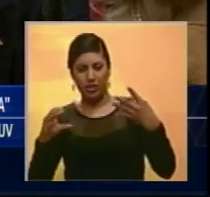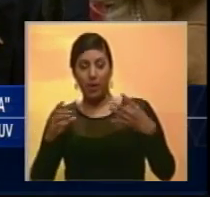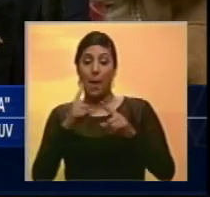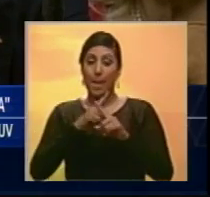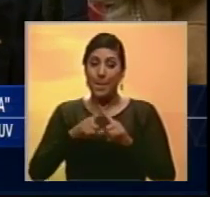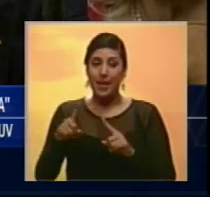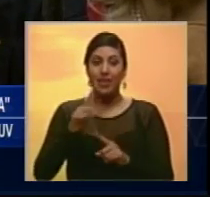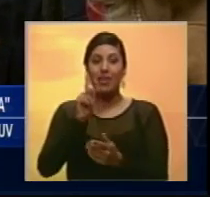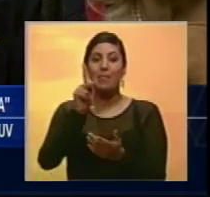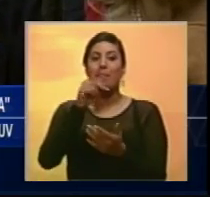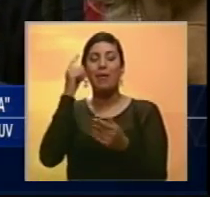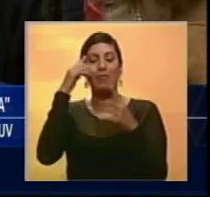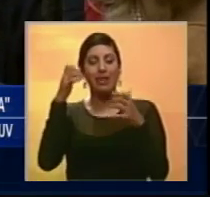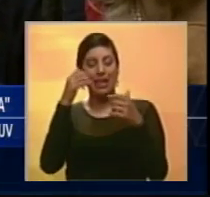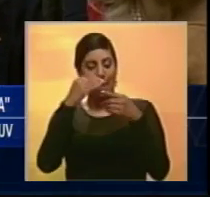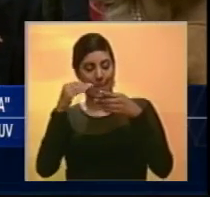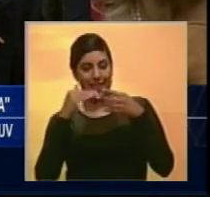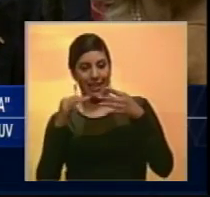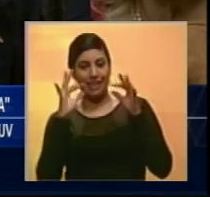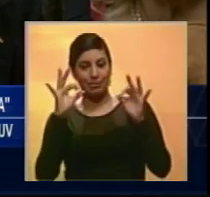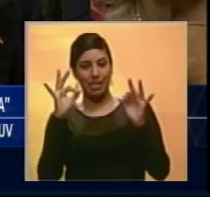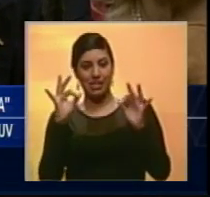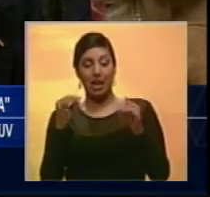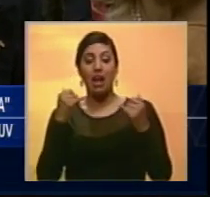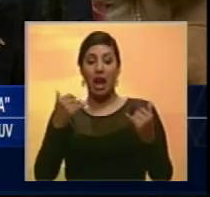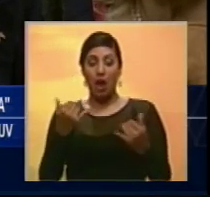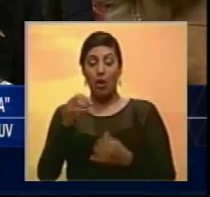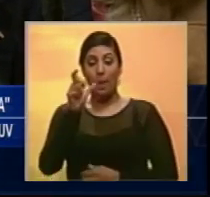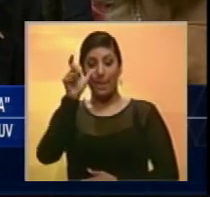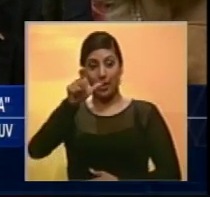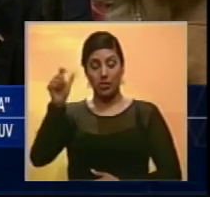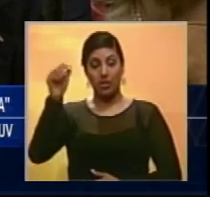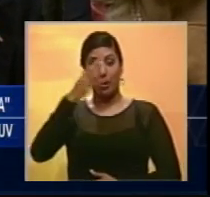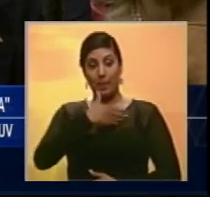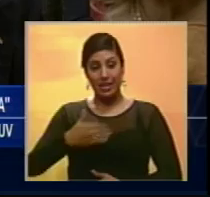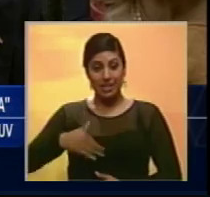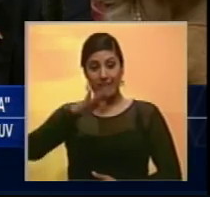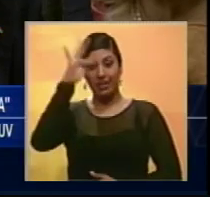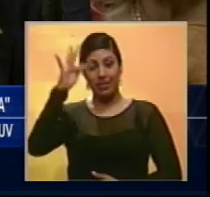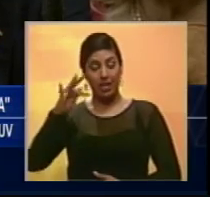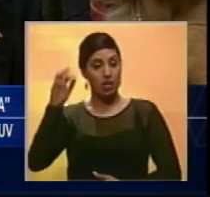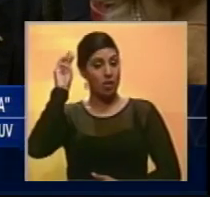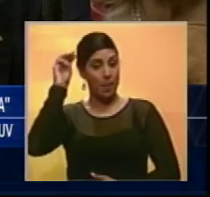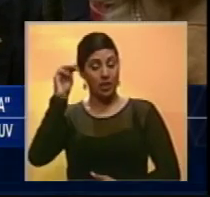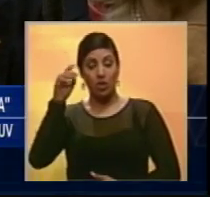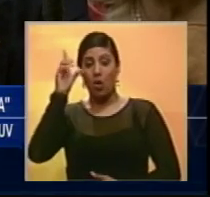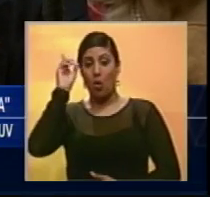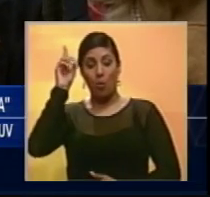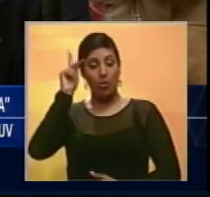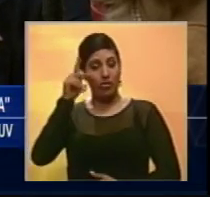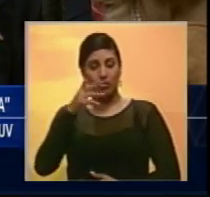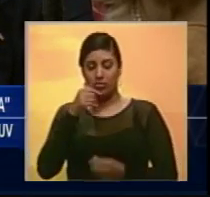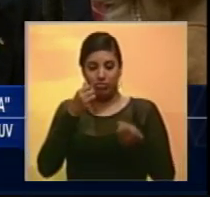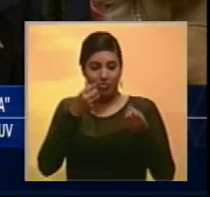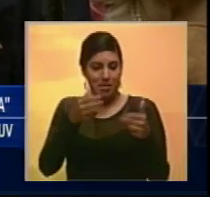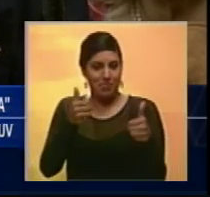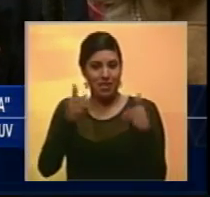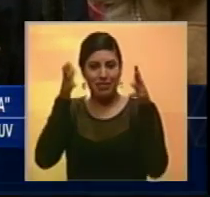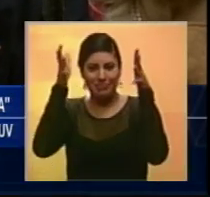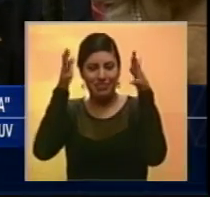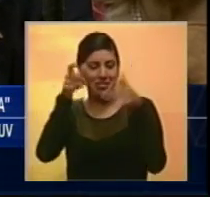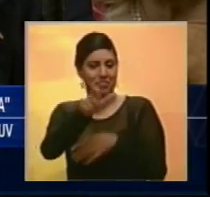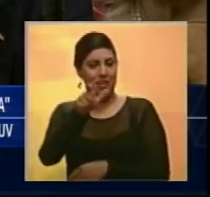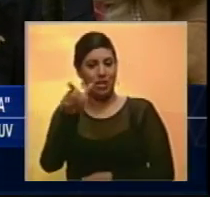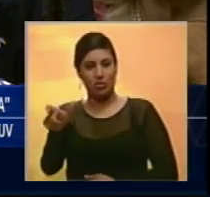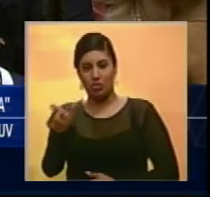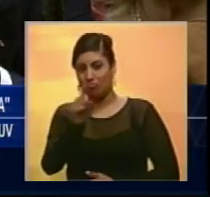sino por asignaturas. El presidente de la Federación Venezolana de Maestros dijo que ni los docentes podrán transmitir adecuadamente los conocimientos